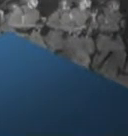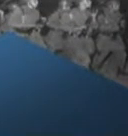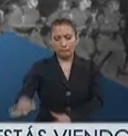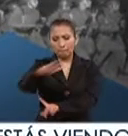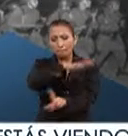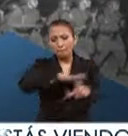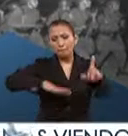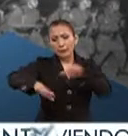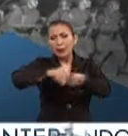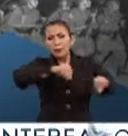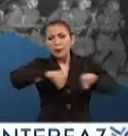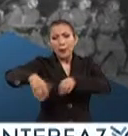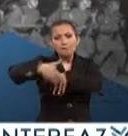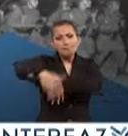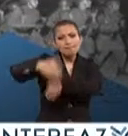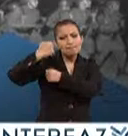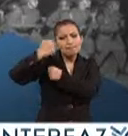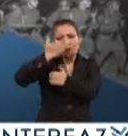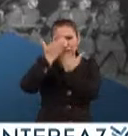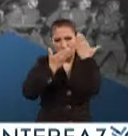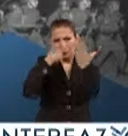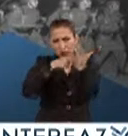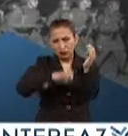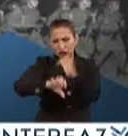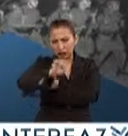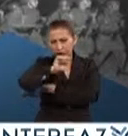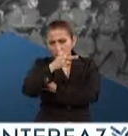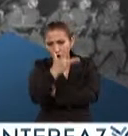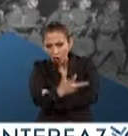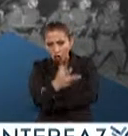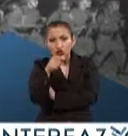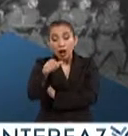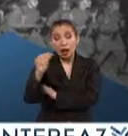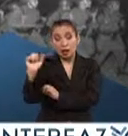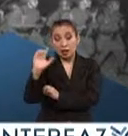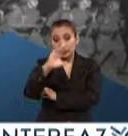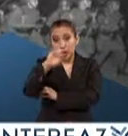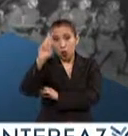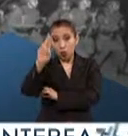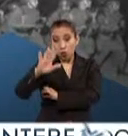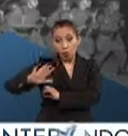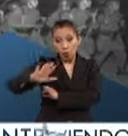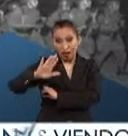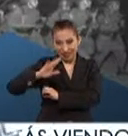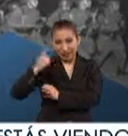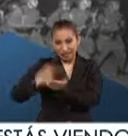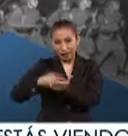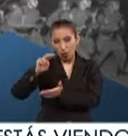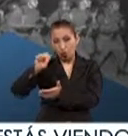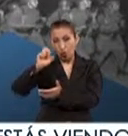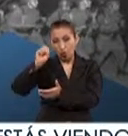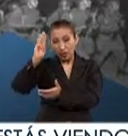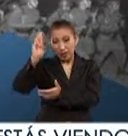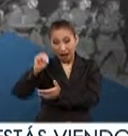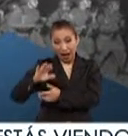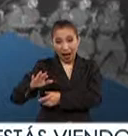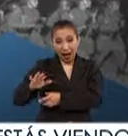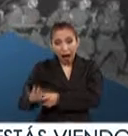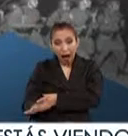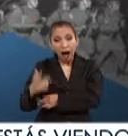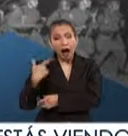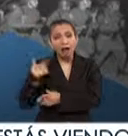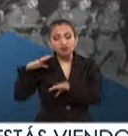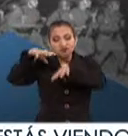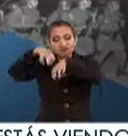En el contexto del movimiento estudiantil de 1968, la ciudad universitaria de la Universidad Nacional Autónoma de